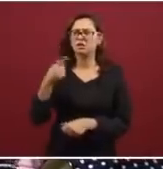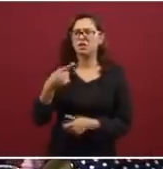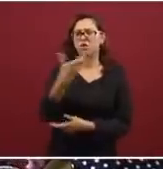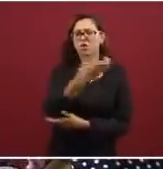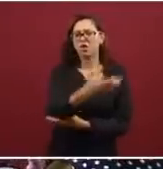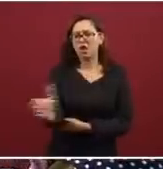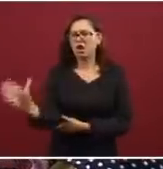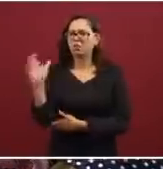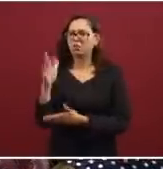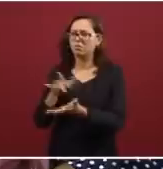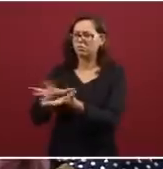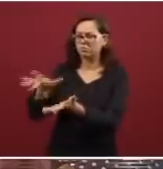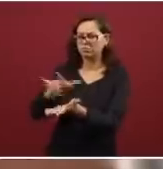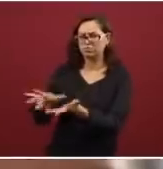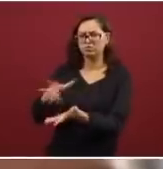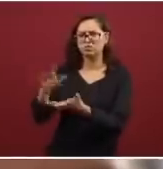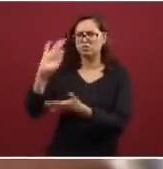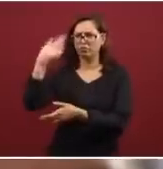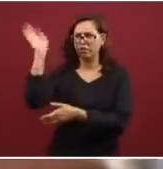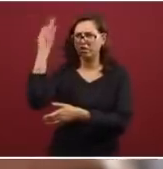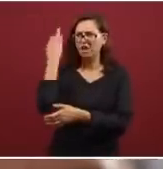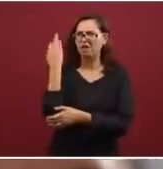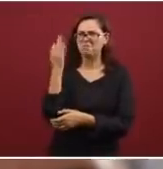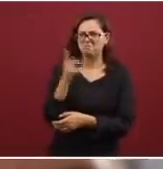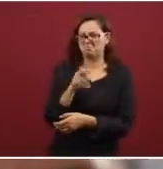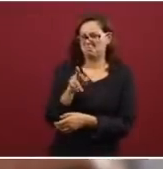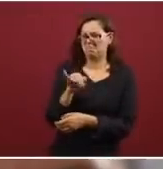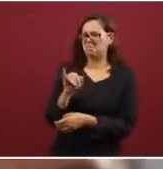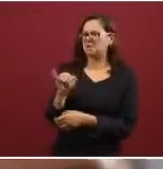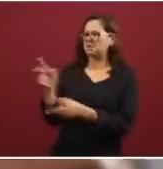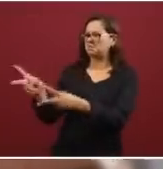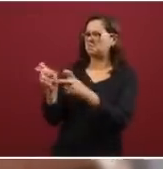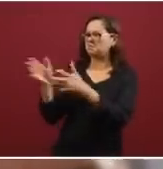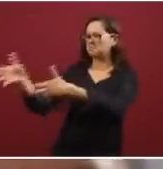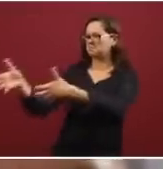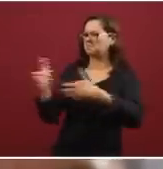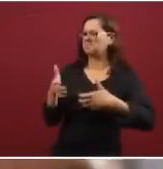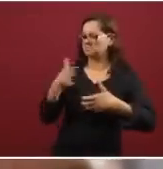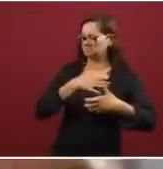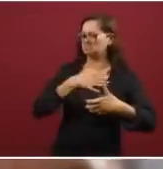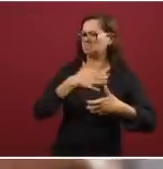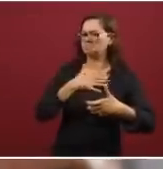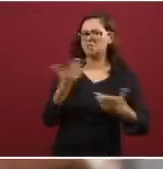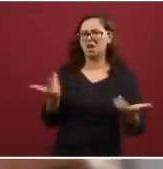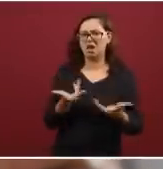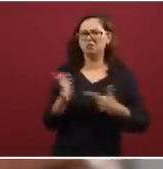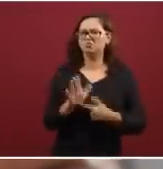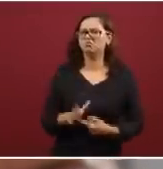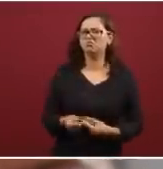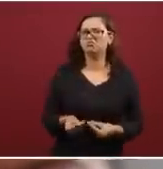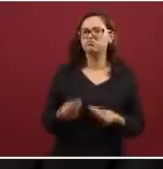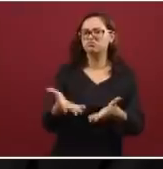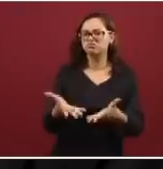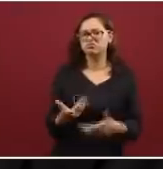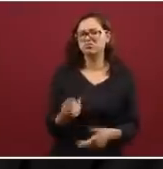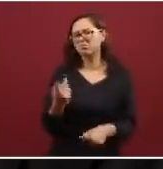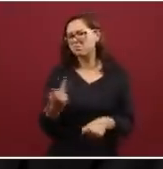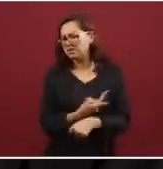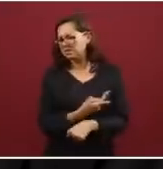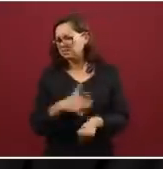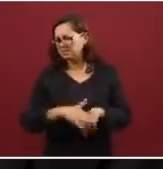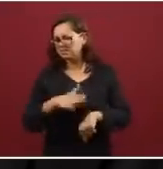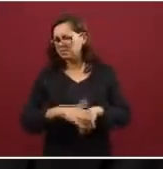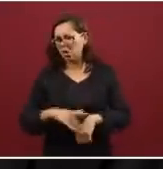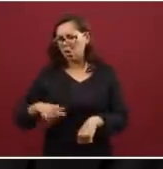dos, usted ha dicho que nadie debe usar los programas sociales para hacerse promoción. ¿Hará usted algún llamado recordatorio a